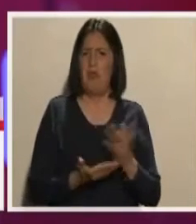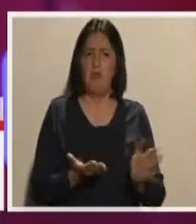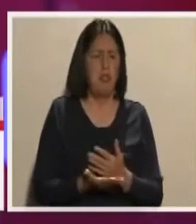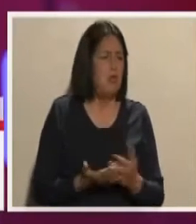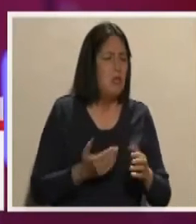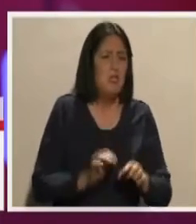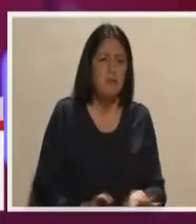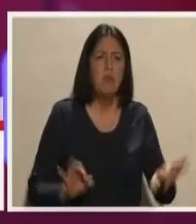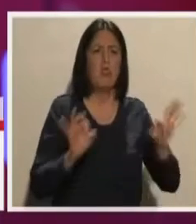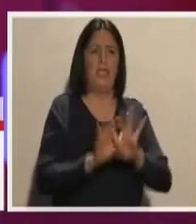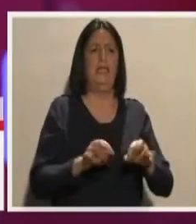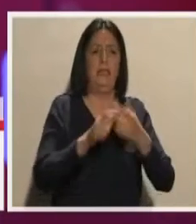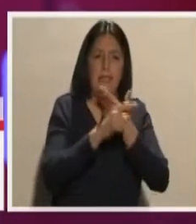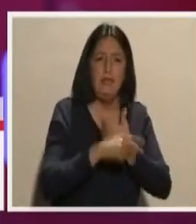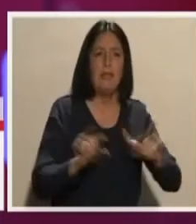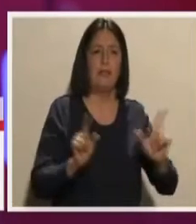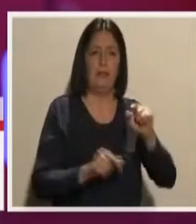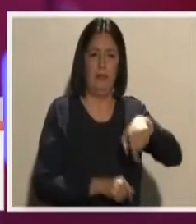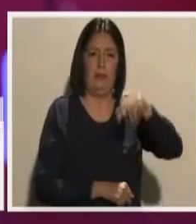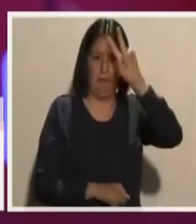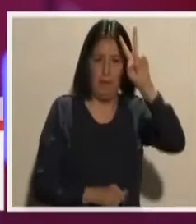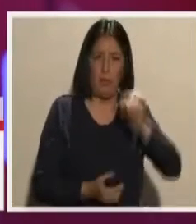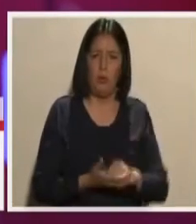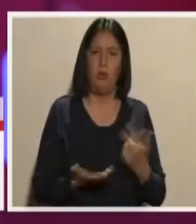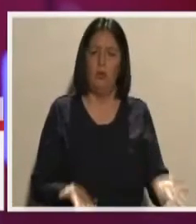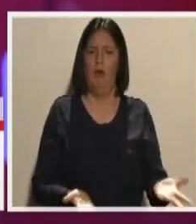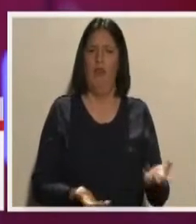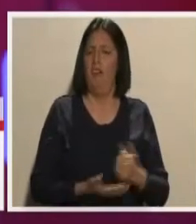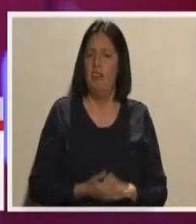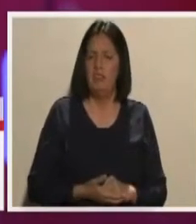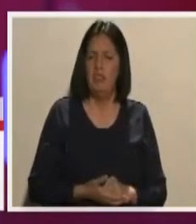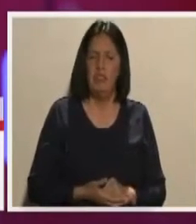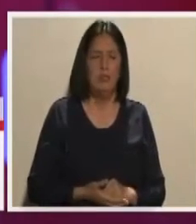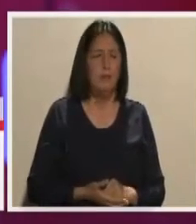preservar la libertad en el Perú. Sacudámonos